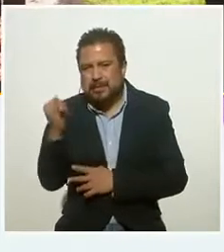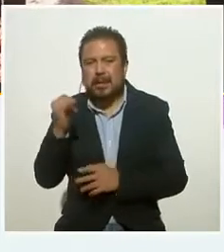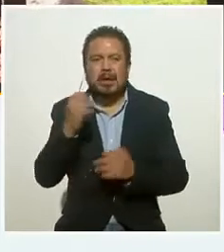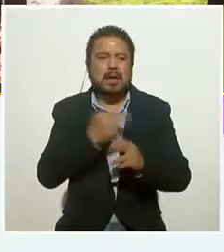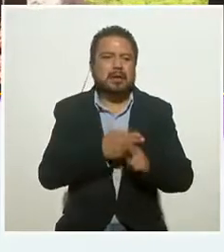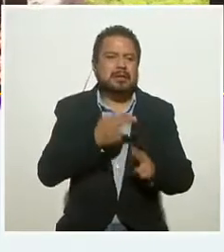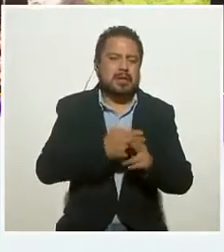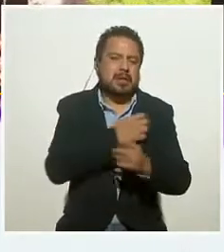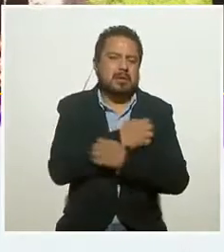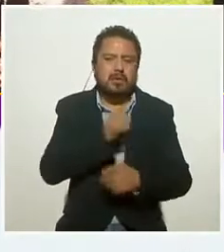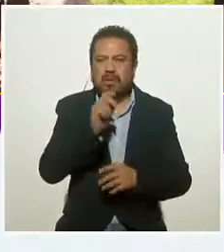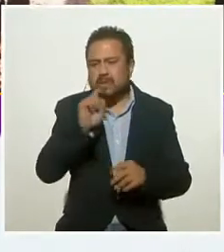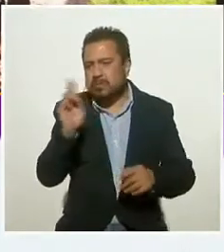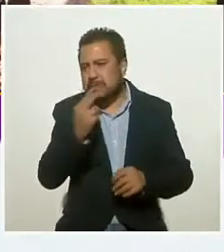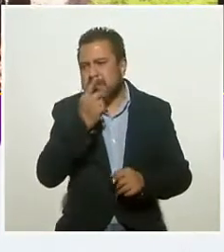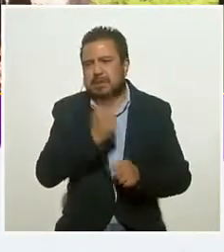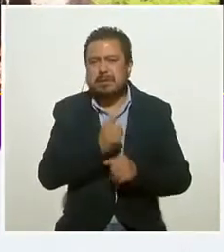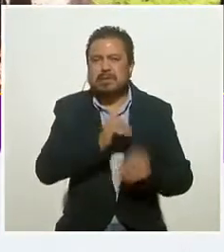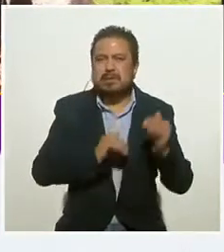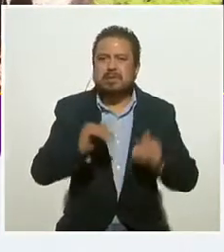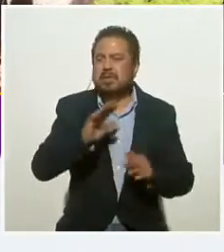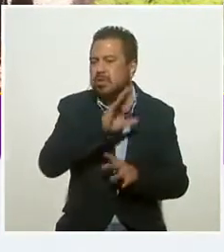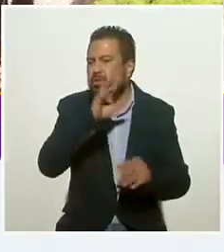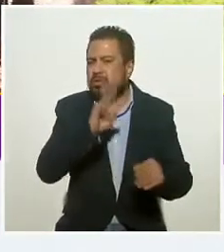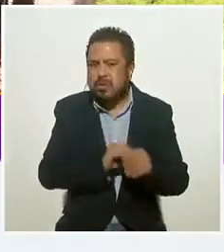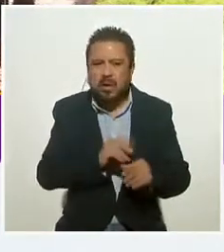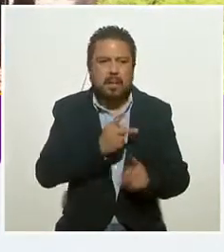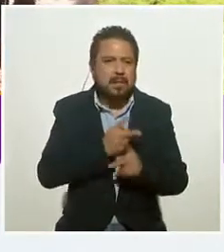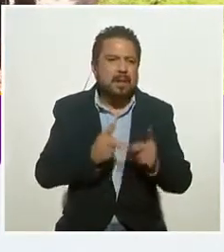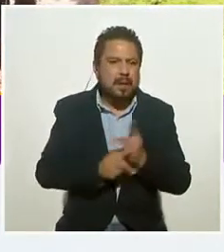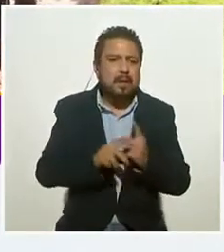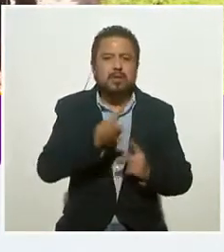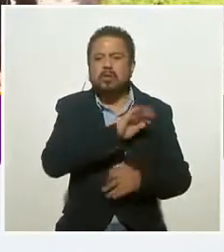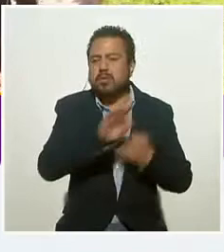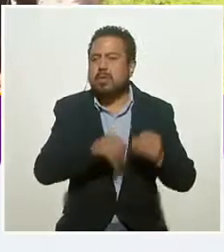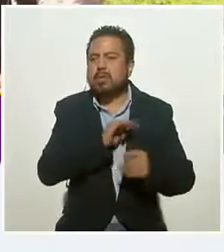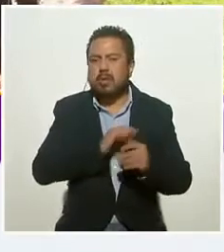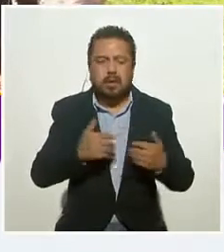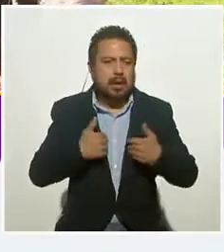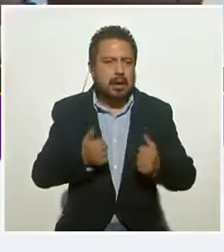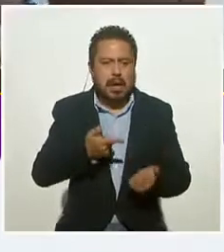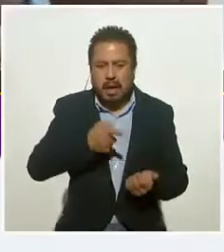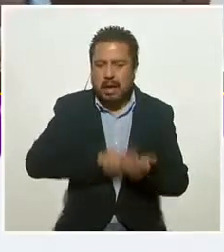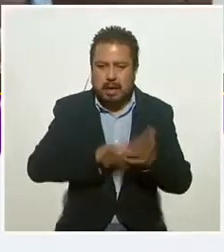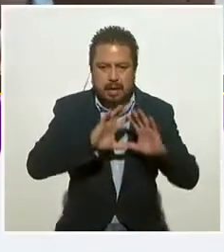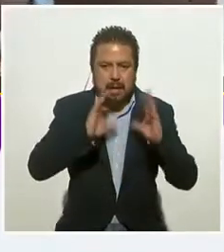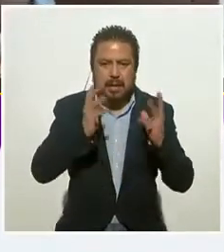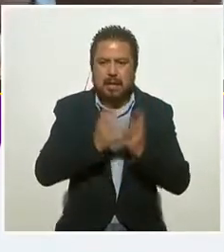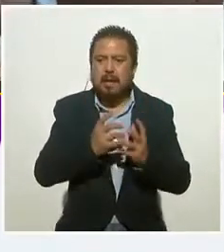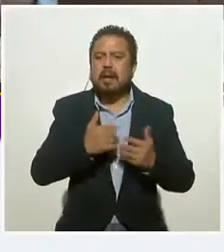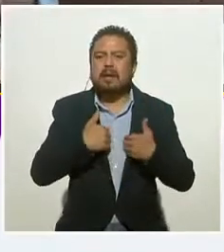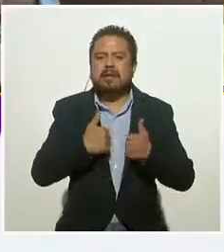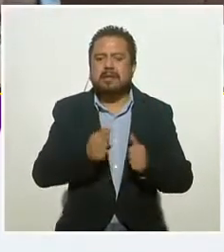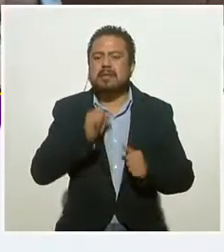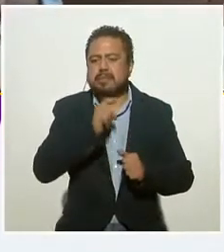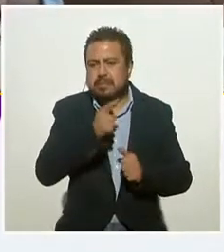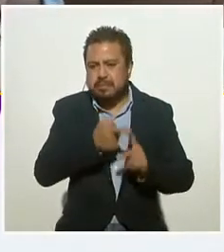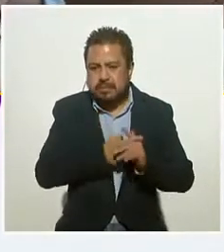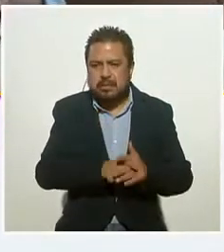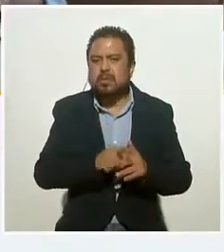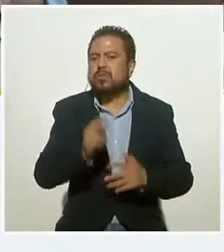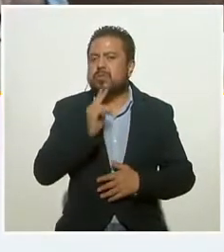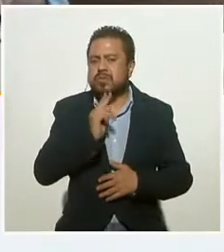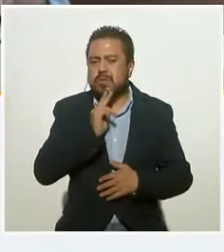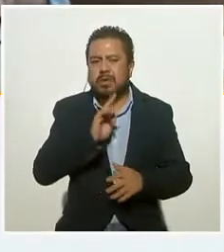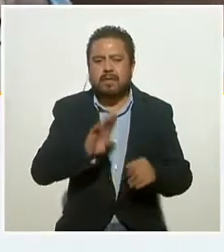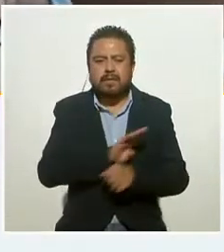educación superior y media superior. Y todos podemos empezar a entender este mundo interno y a través de entenderlo empezar a usarlo